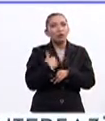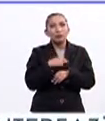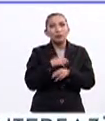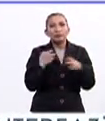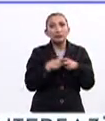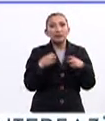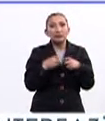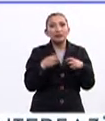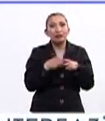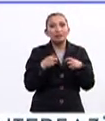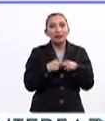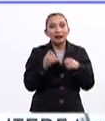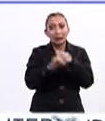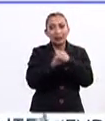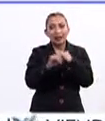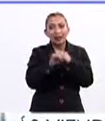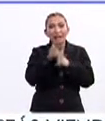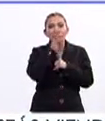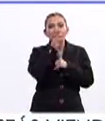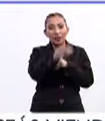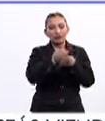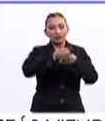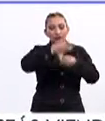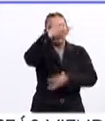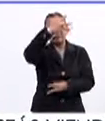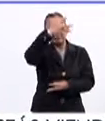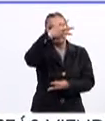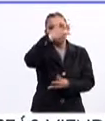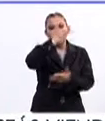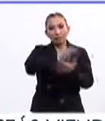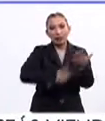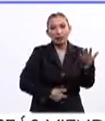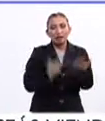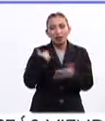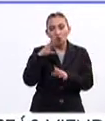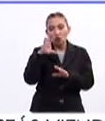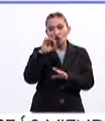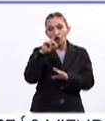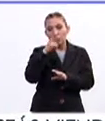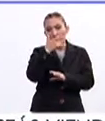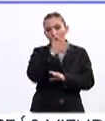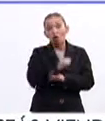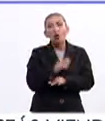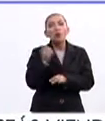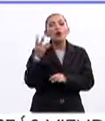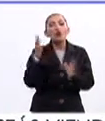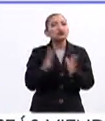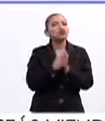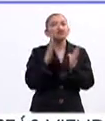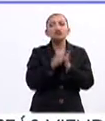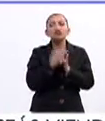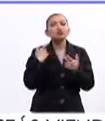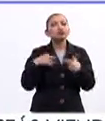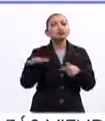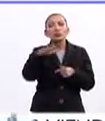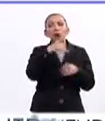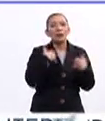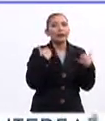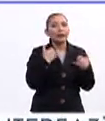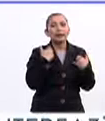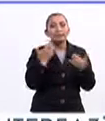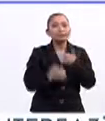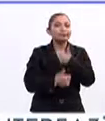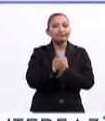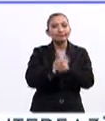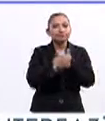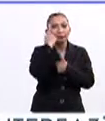muy nerviosos. Salieron en línea, los resultados salen en línea según un código. ¿Cuántos participaron más o menos? ¿Cuántos estudiantes